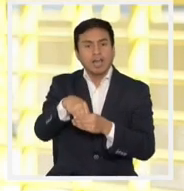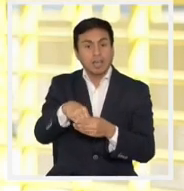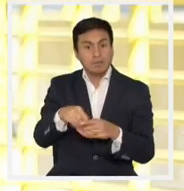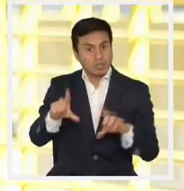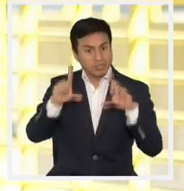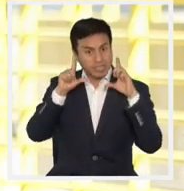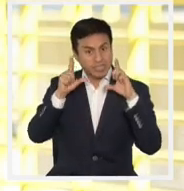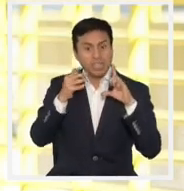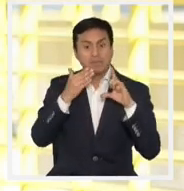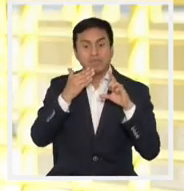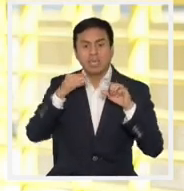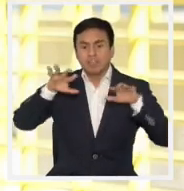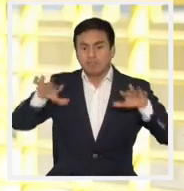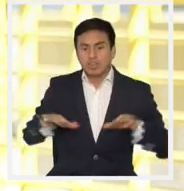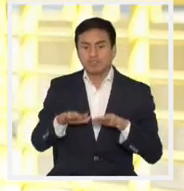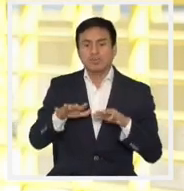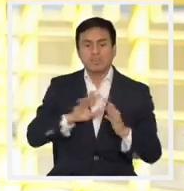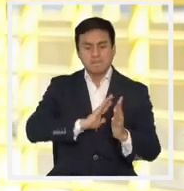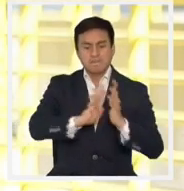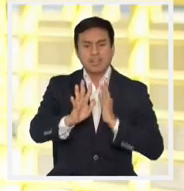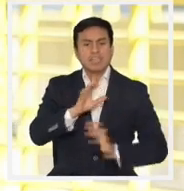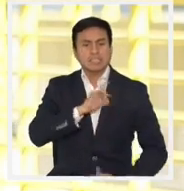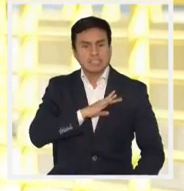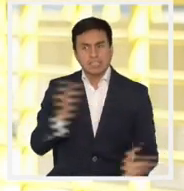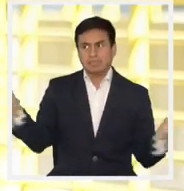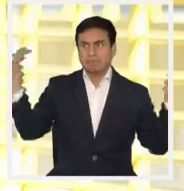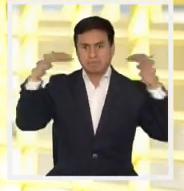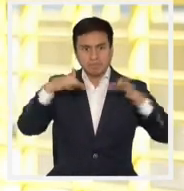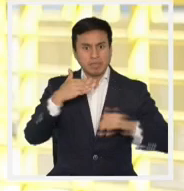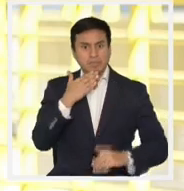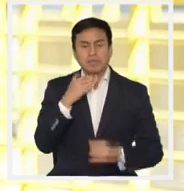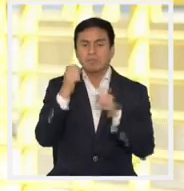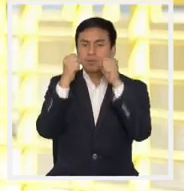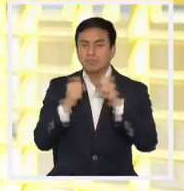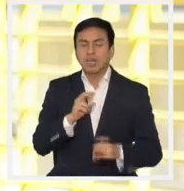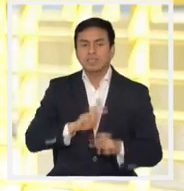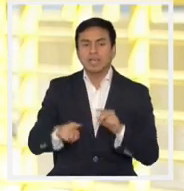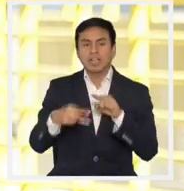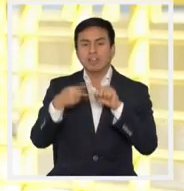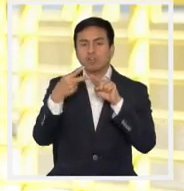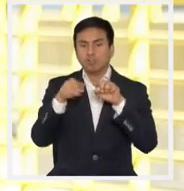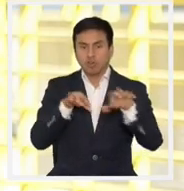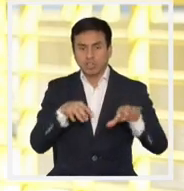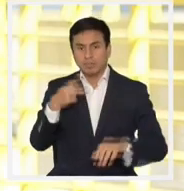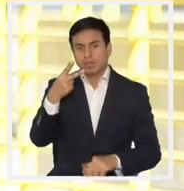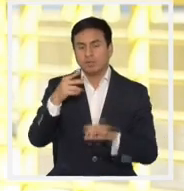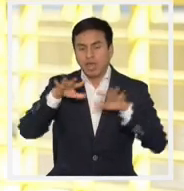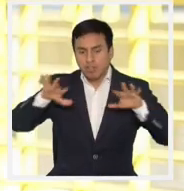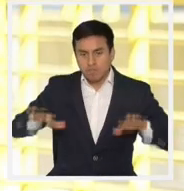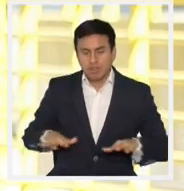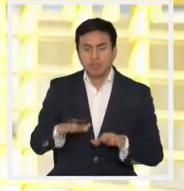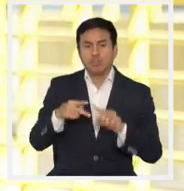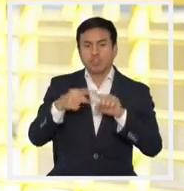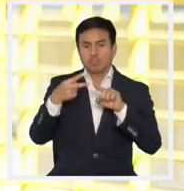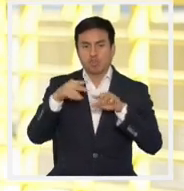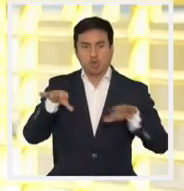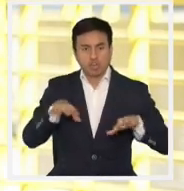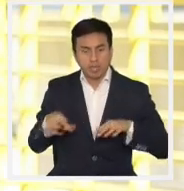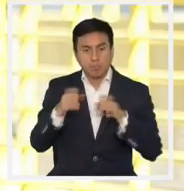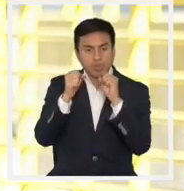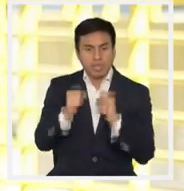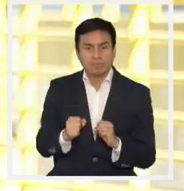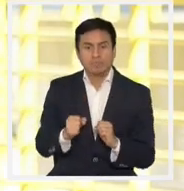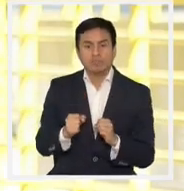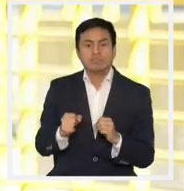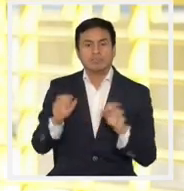además hacer los esfuerzos por tener una feria acá en nuestro país? Podemos hacer las dos cosas. Podemos hacer el esfuerzo para hacer las dos cosas. Por